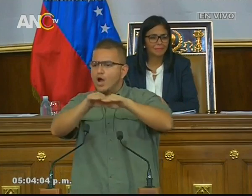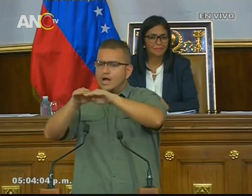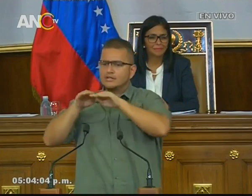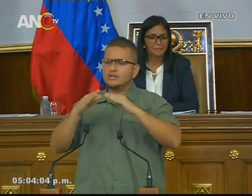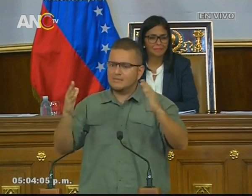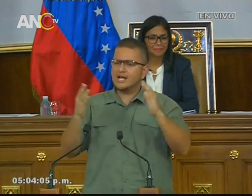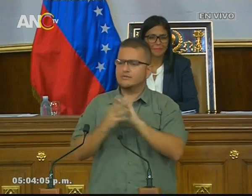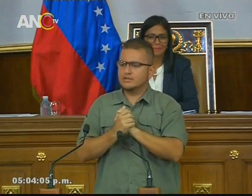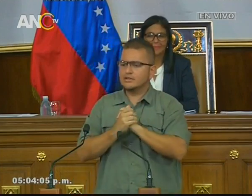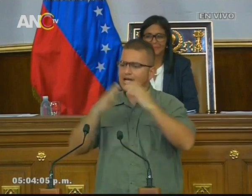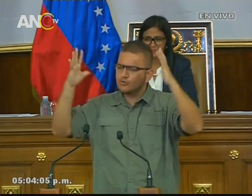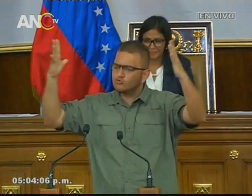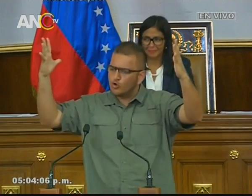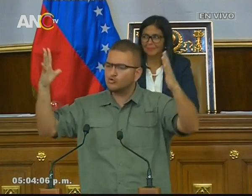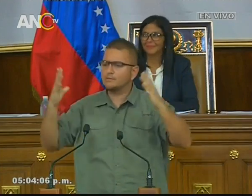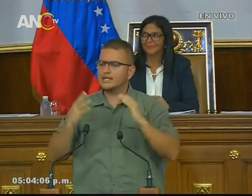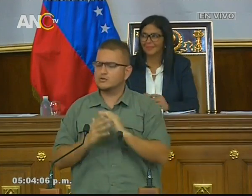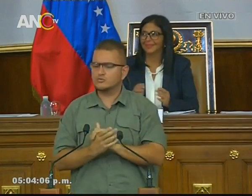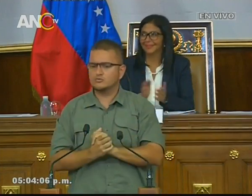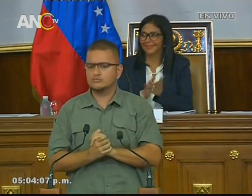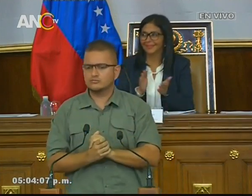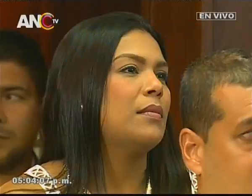el Día Internacional de las Personas Sordas.